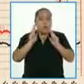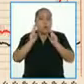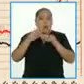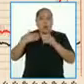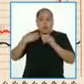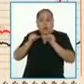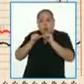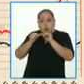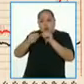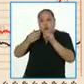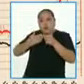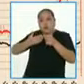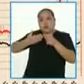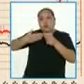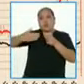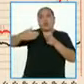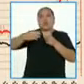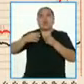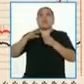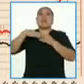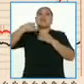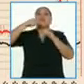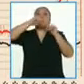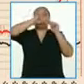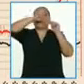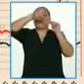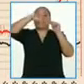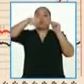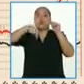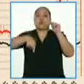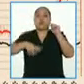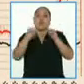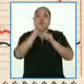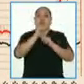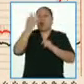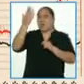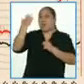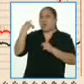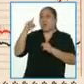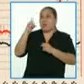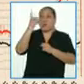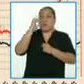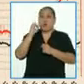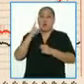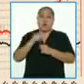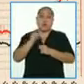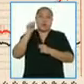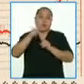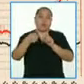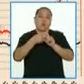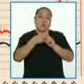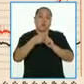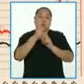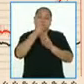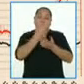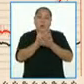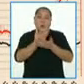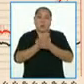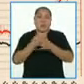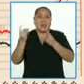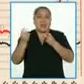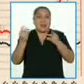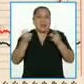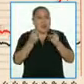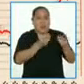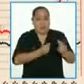algún momento pronto empieza a descender esta curva, como pasó también en la primera ola. Es algo positivo porque con la velocidad que tenía